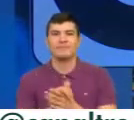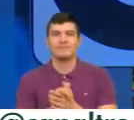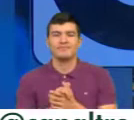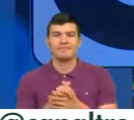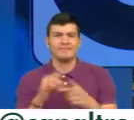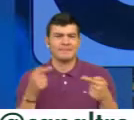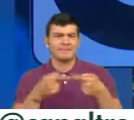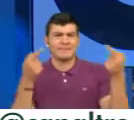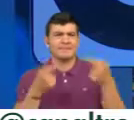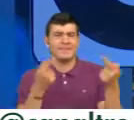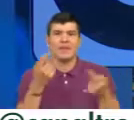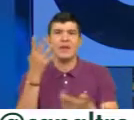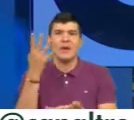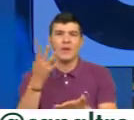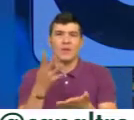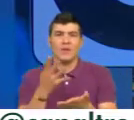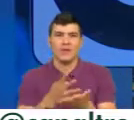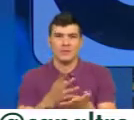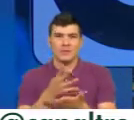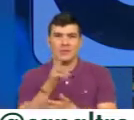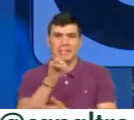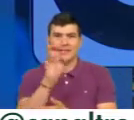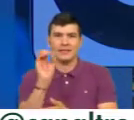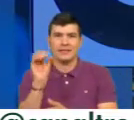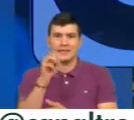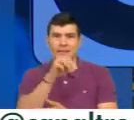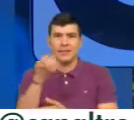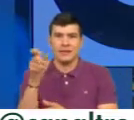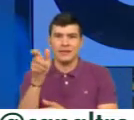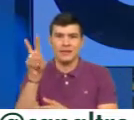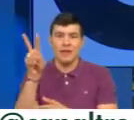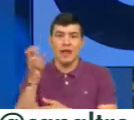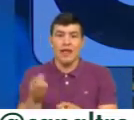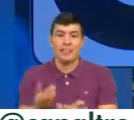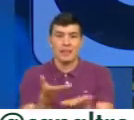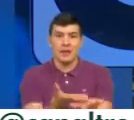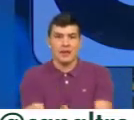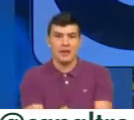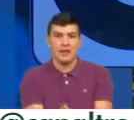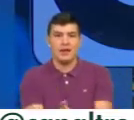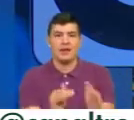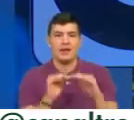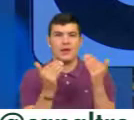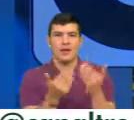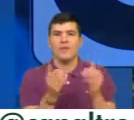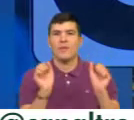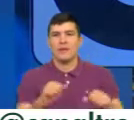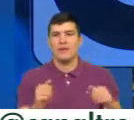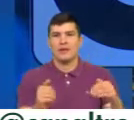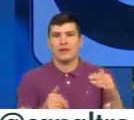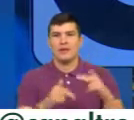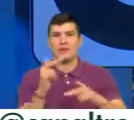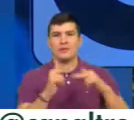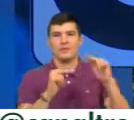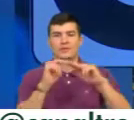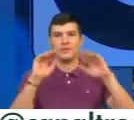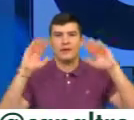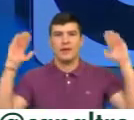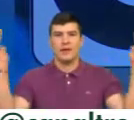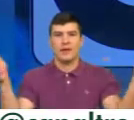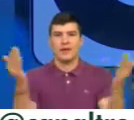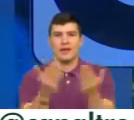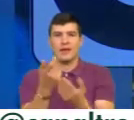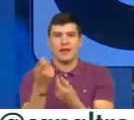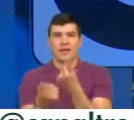básicamente radica en 4.700 metros cuadrados que tiene que ceder el colegio para la construcción de una plazoleta comercial.